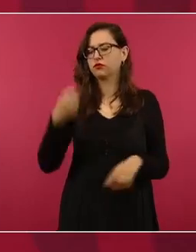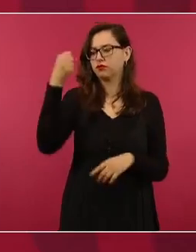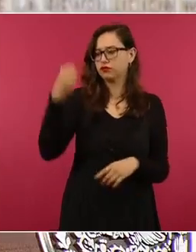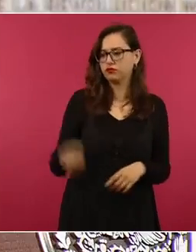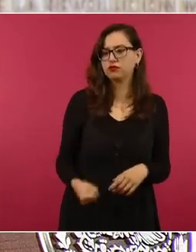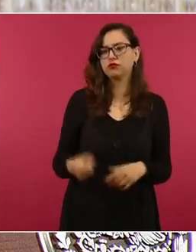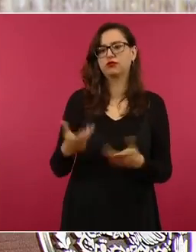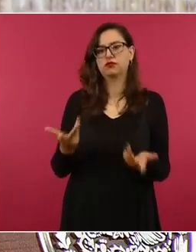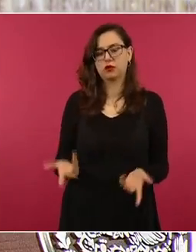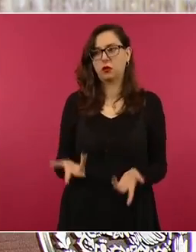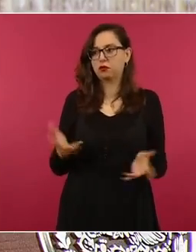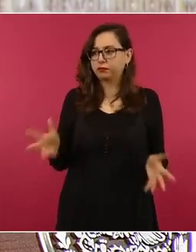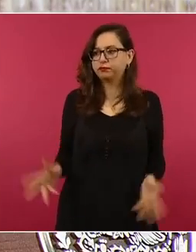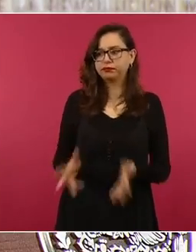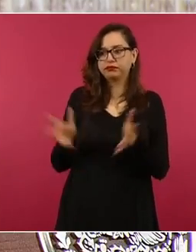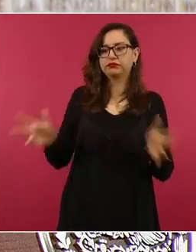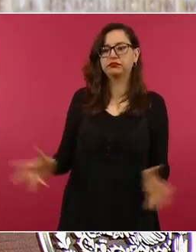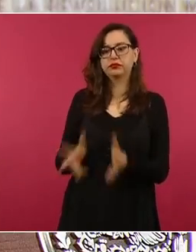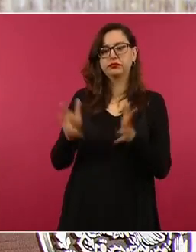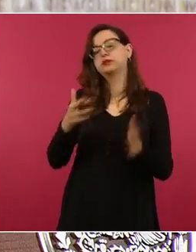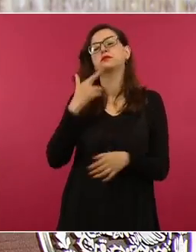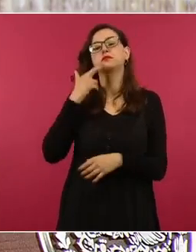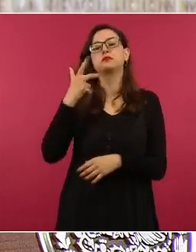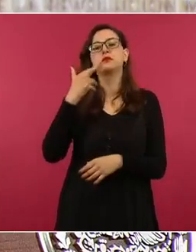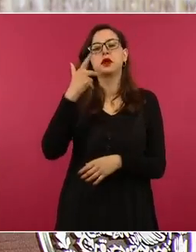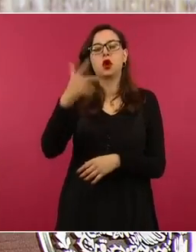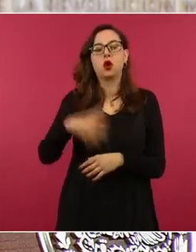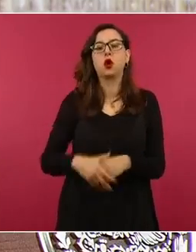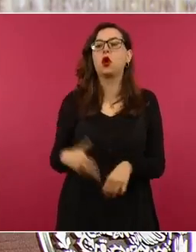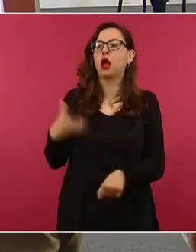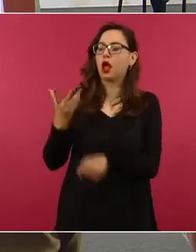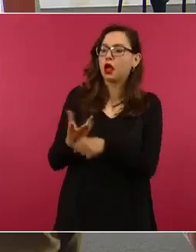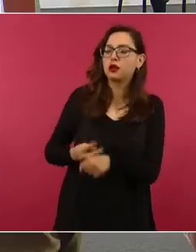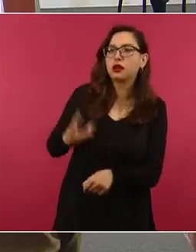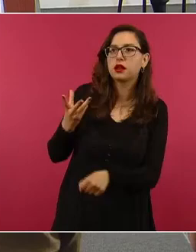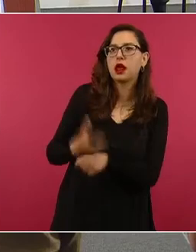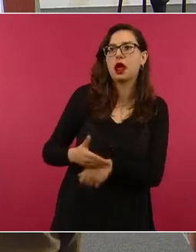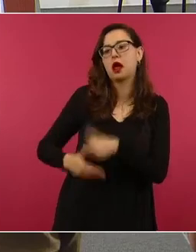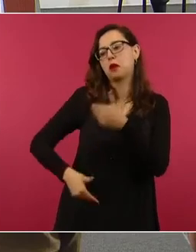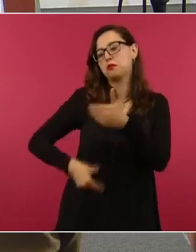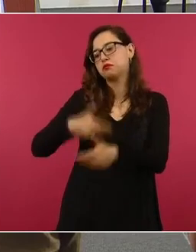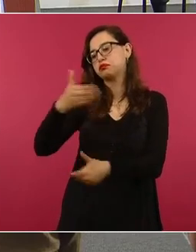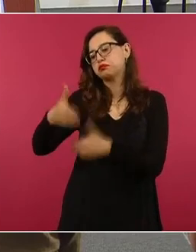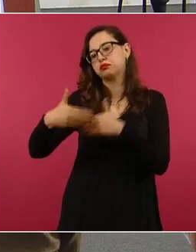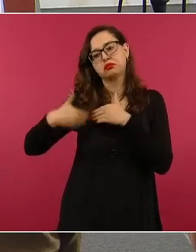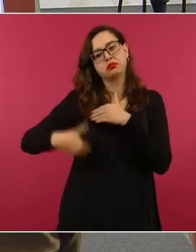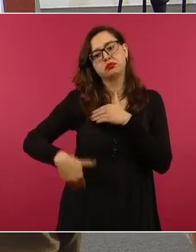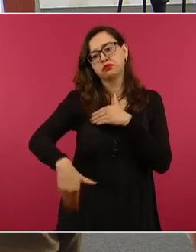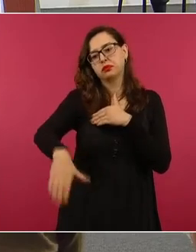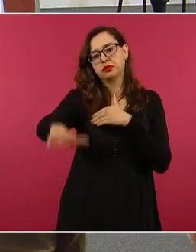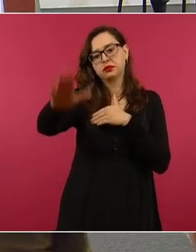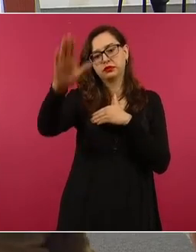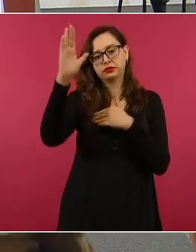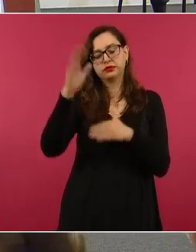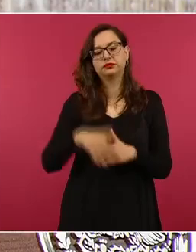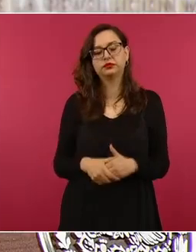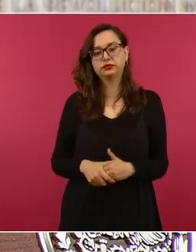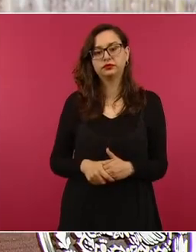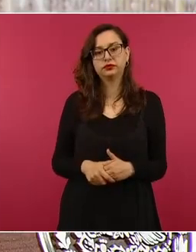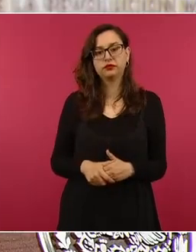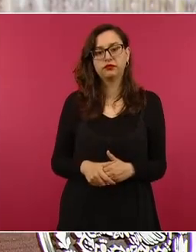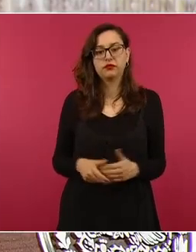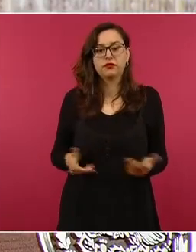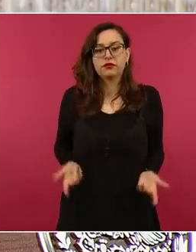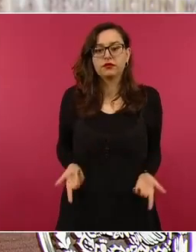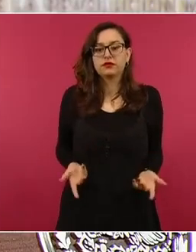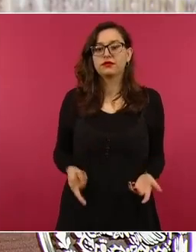va a quedar la infraestructura. Mantenimiento de toda la obra. Y se han